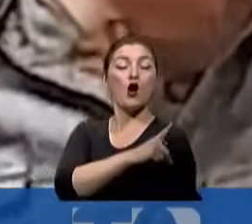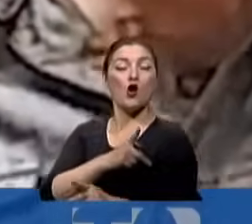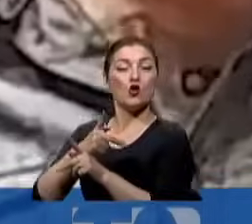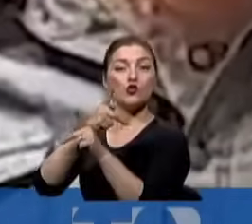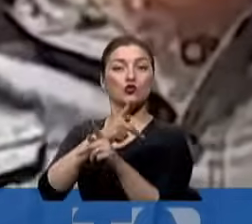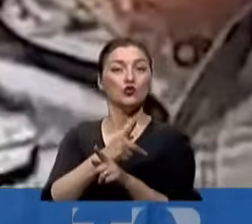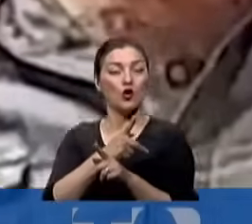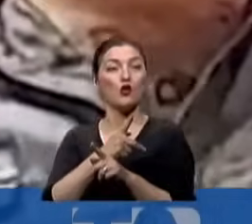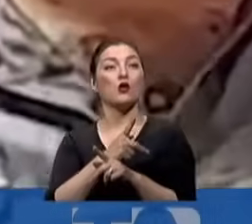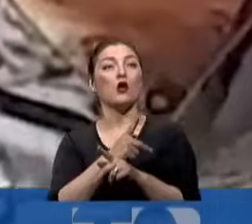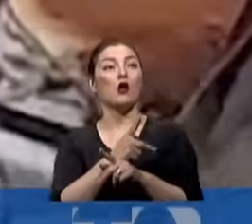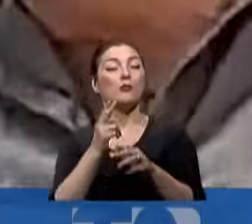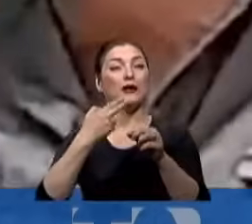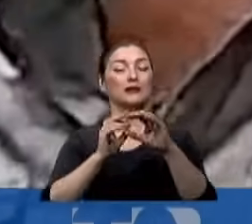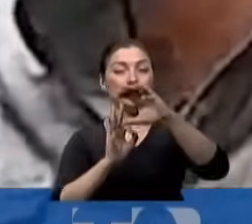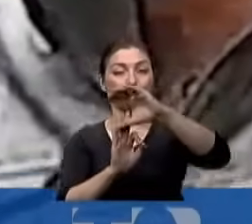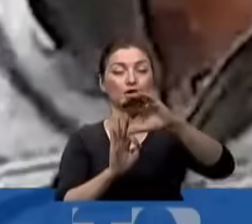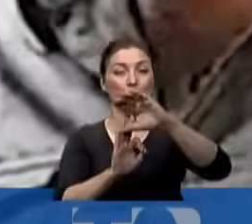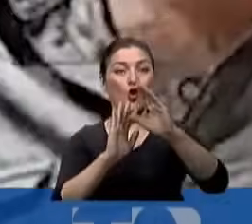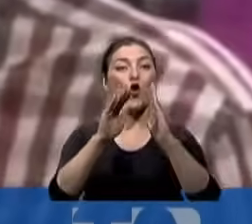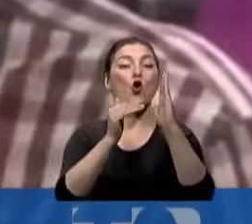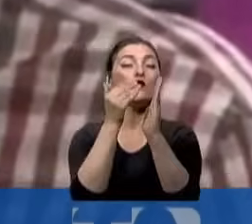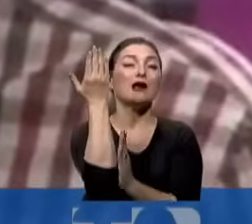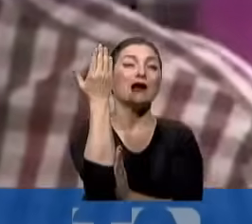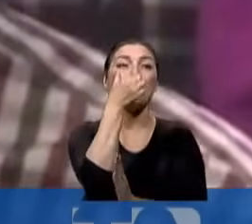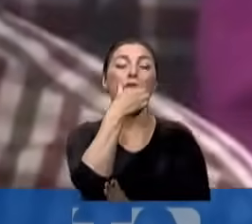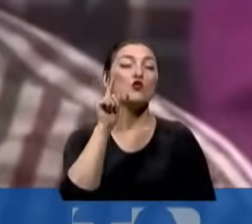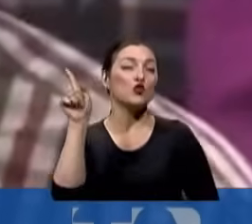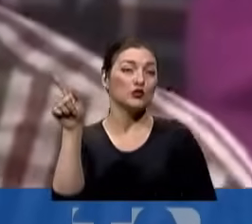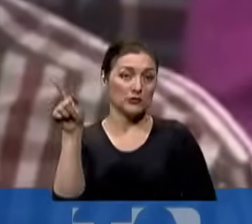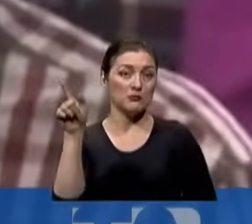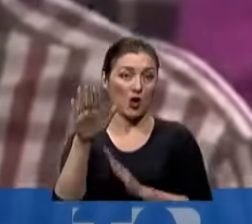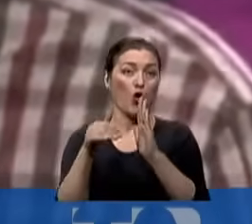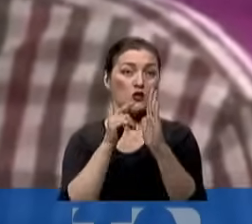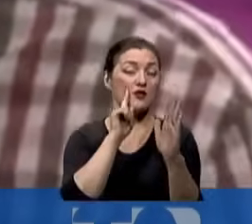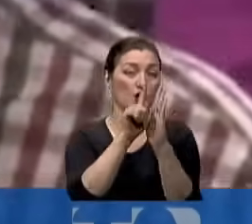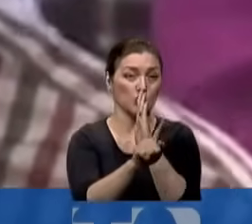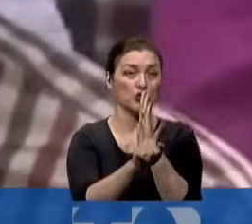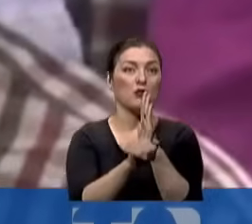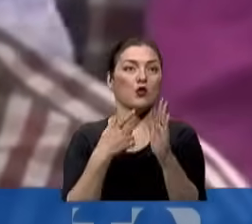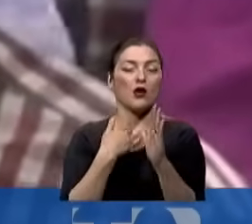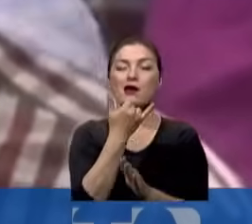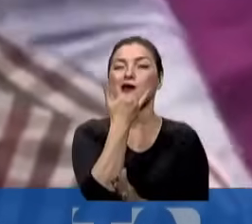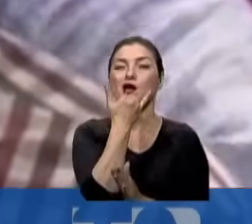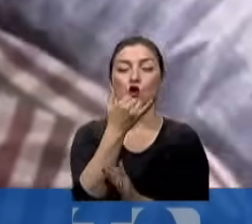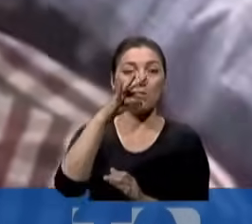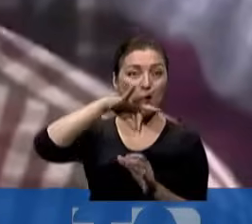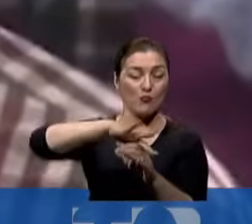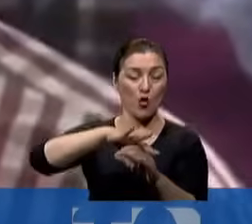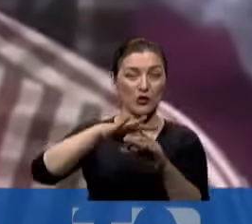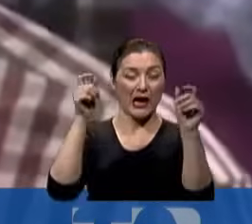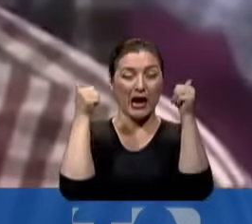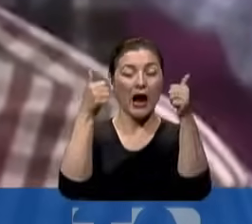Ciudadana y Control Social, y de Mónica Jaramillo contra el alcalde de Quito, Pavel Muñoz, por presunta infracción electoral. Como parte de